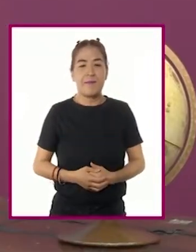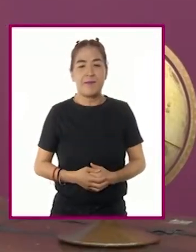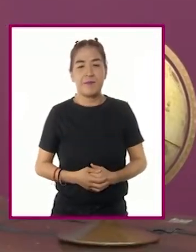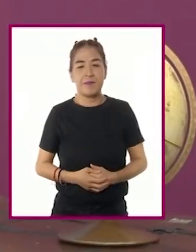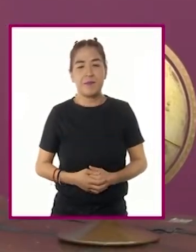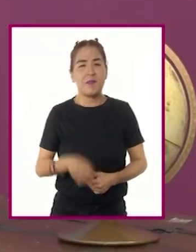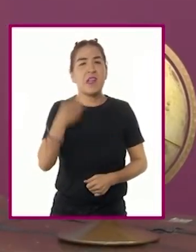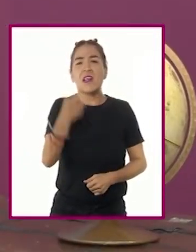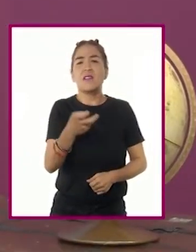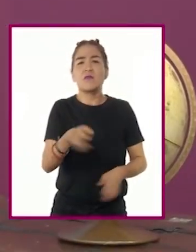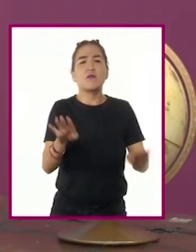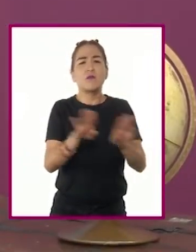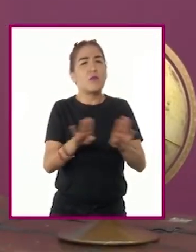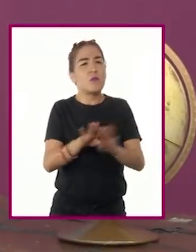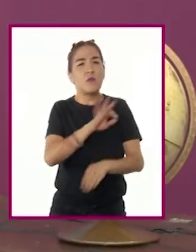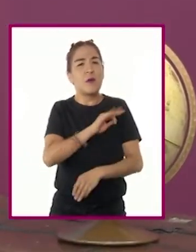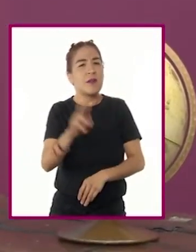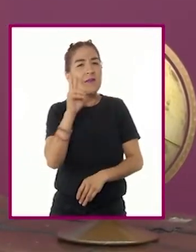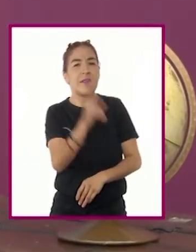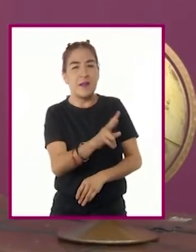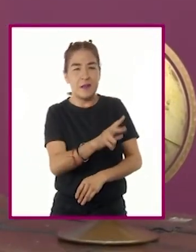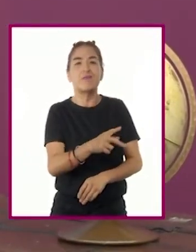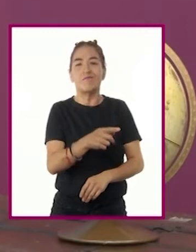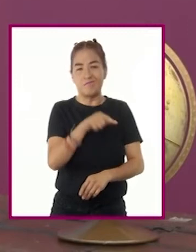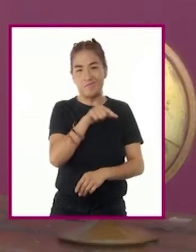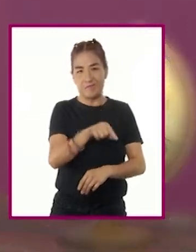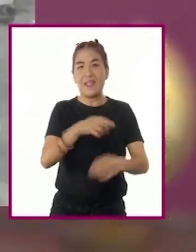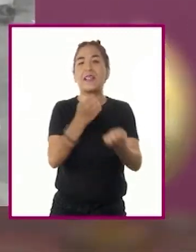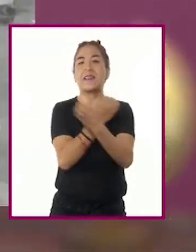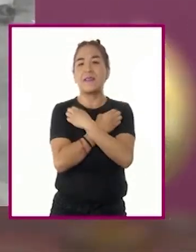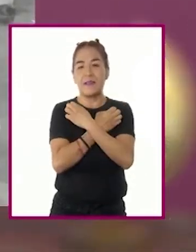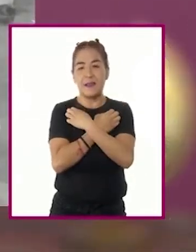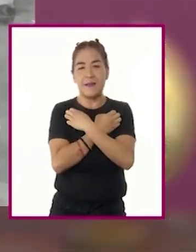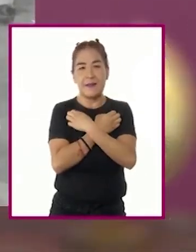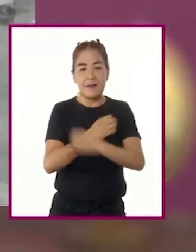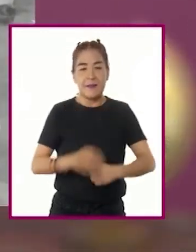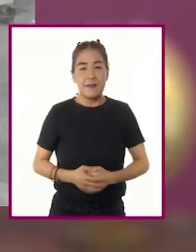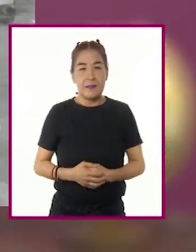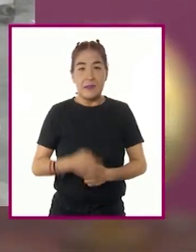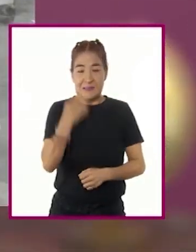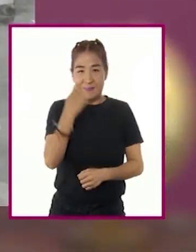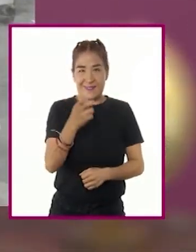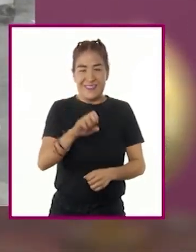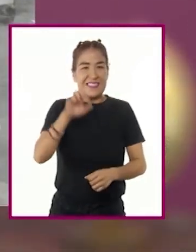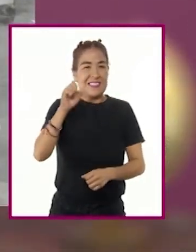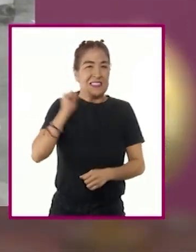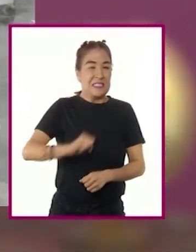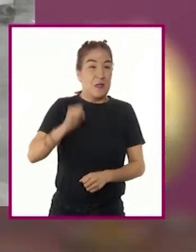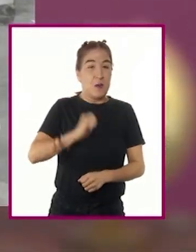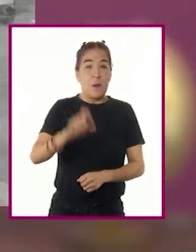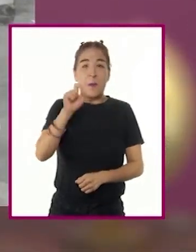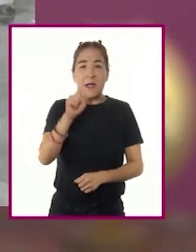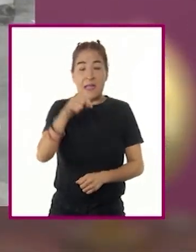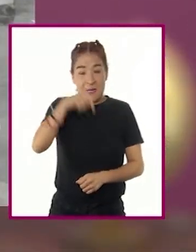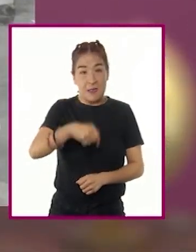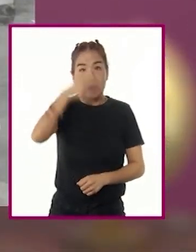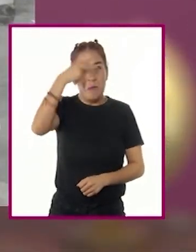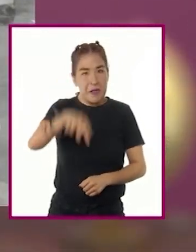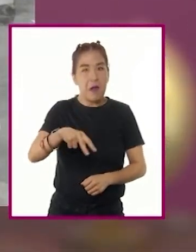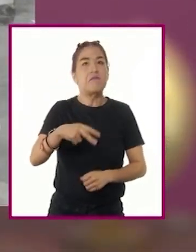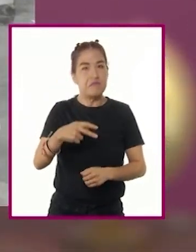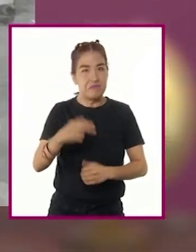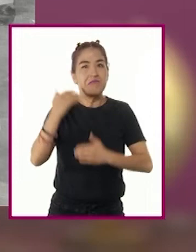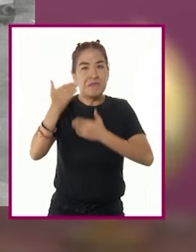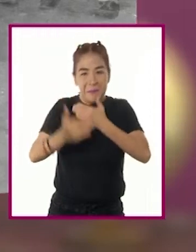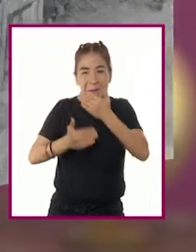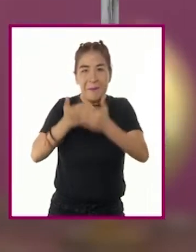Esto lo podemos apreciar en el aspecto educativo. En efecto, durante el siglo XX, México tuvo avances notables en